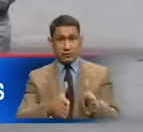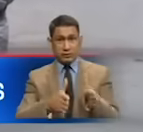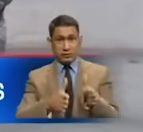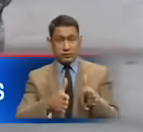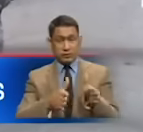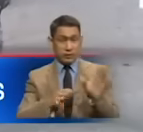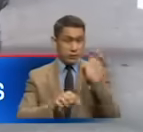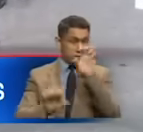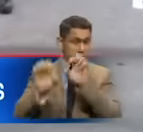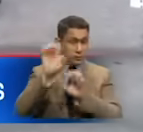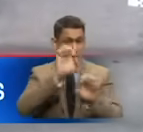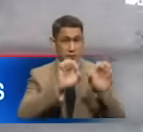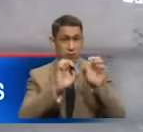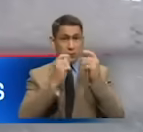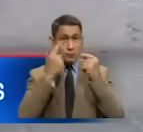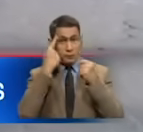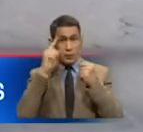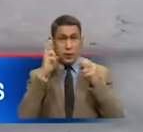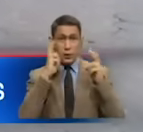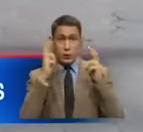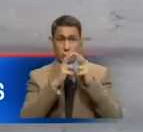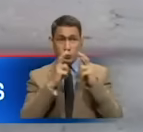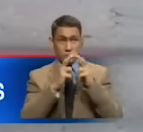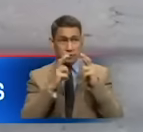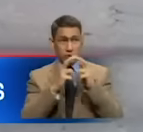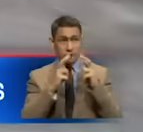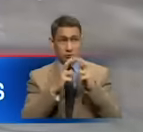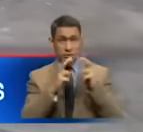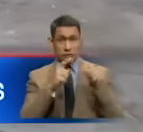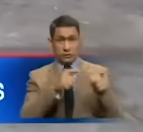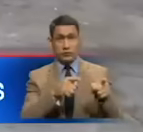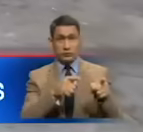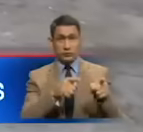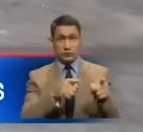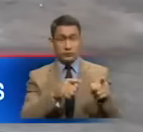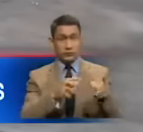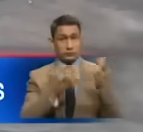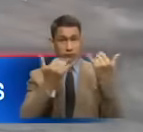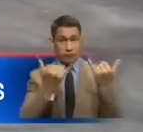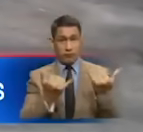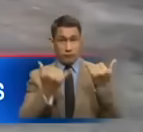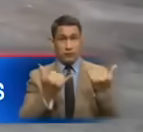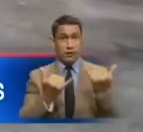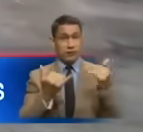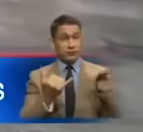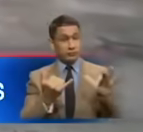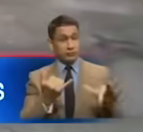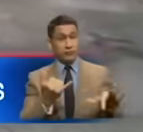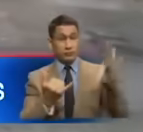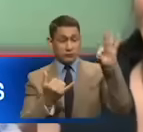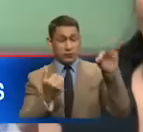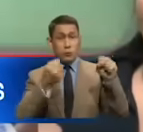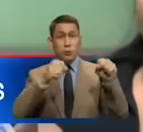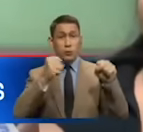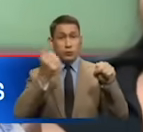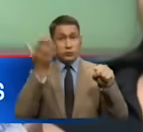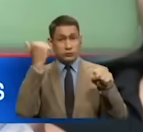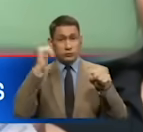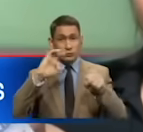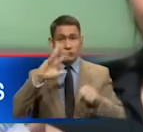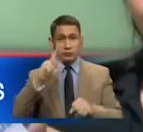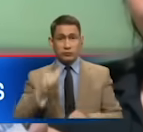parroquia para conocer la situación legal de los ciudadanos y sus vehículos, dando como resultado la recuperación de estos automotores.